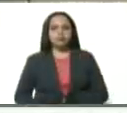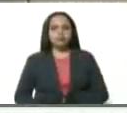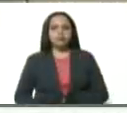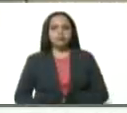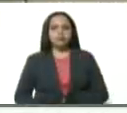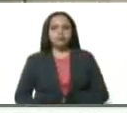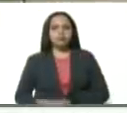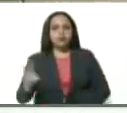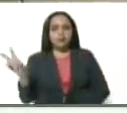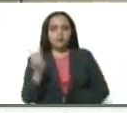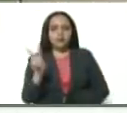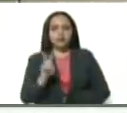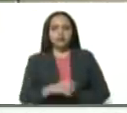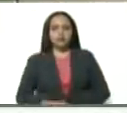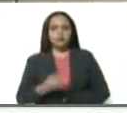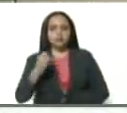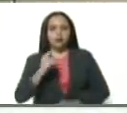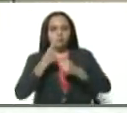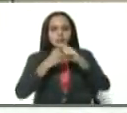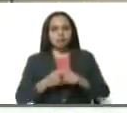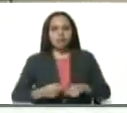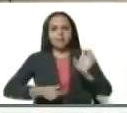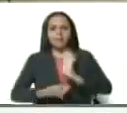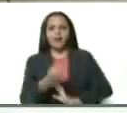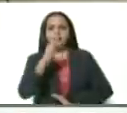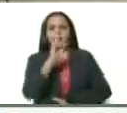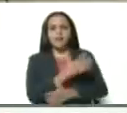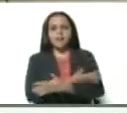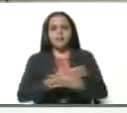Bueno, en Venezuela se registran más de